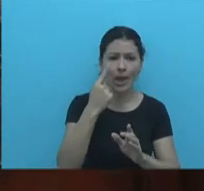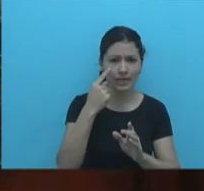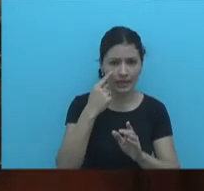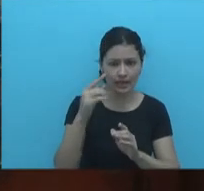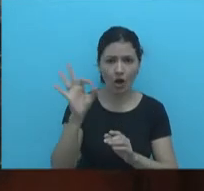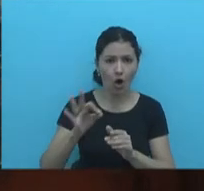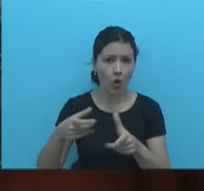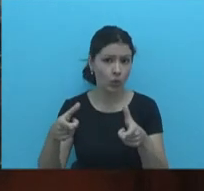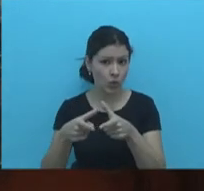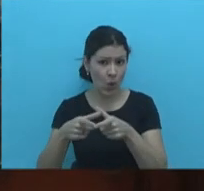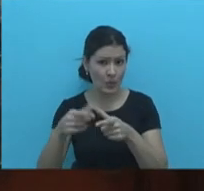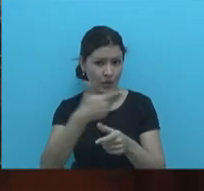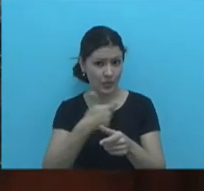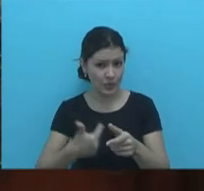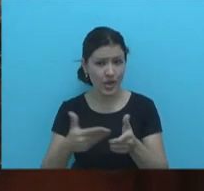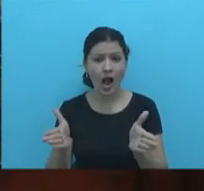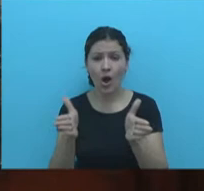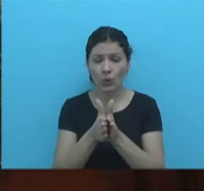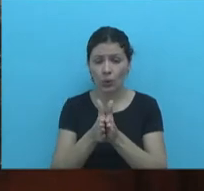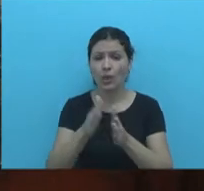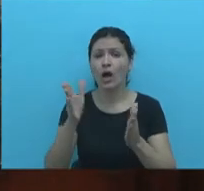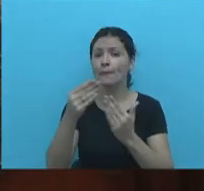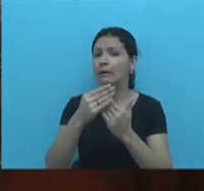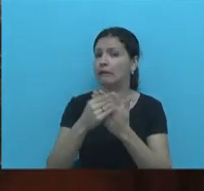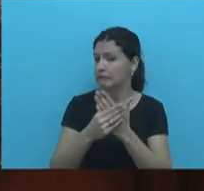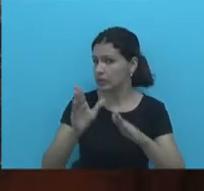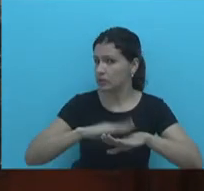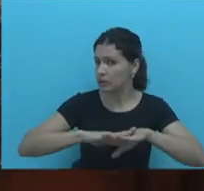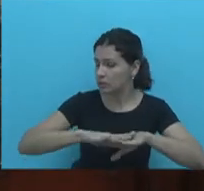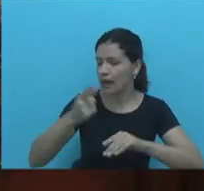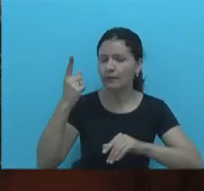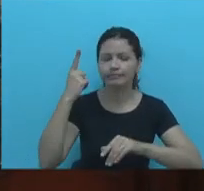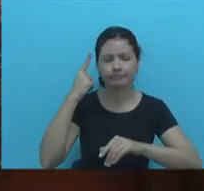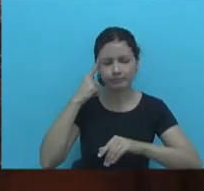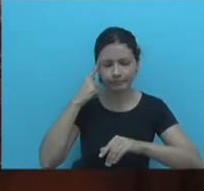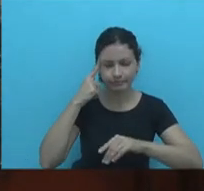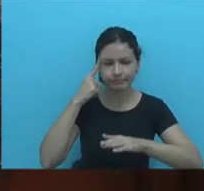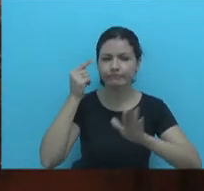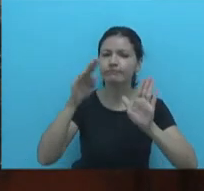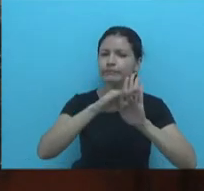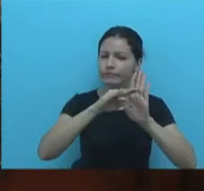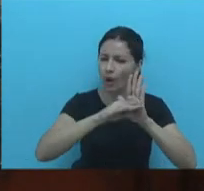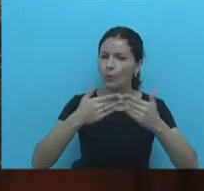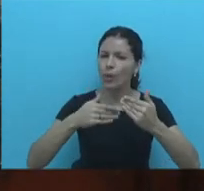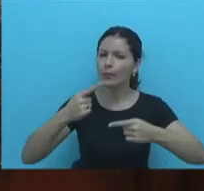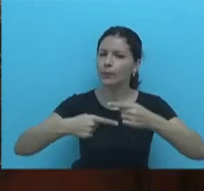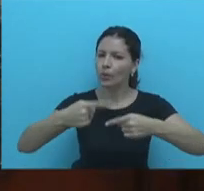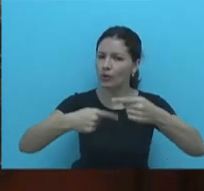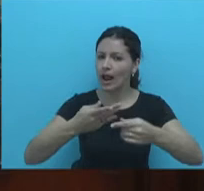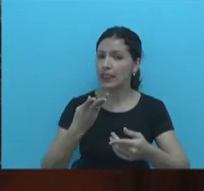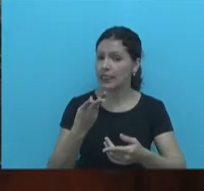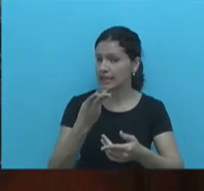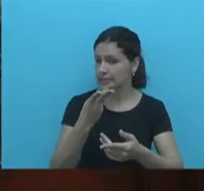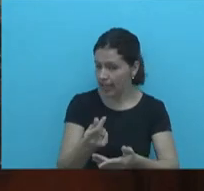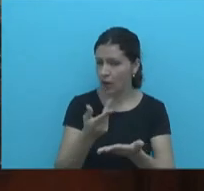jefes comunales, en coordinación con la autoridad de aplicación, tomar las medidas necesarias para sustentar presupuestariamente